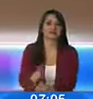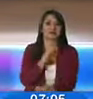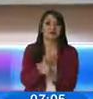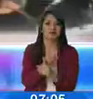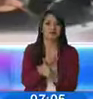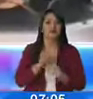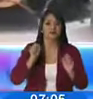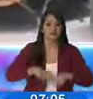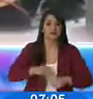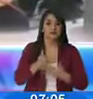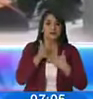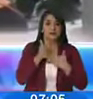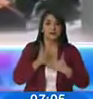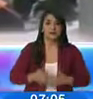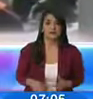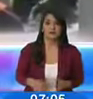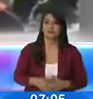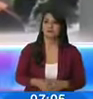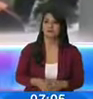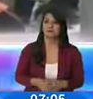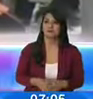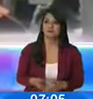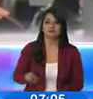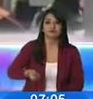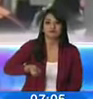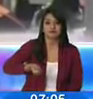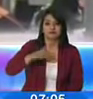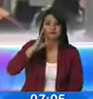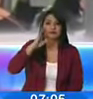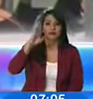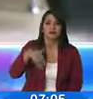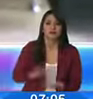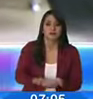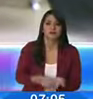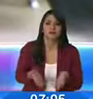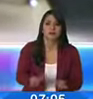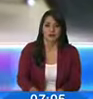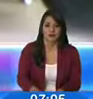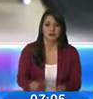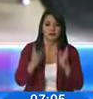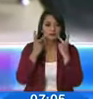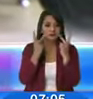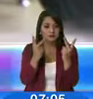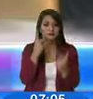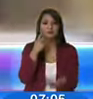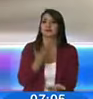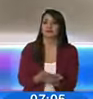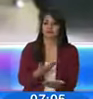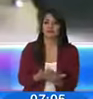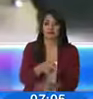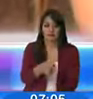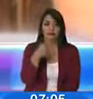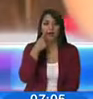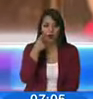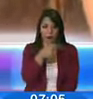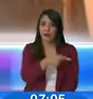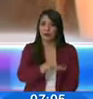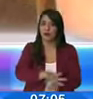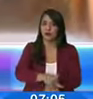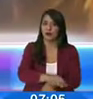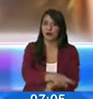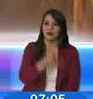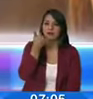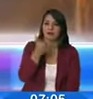se bajara del bus. En pocos minutos llegaron los agentes de la Policía Nacional, quienes constataron que el acusado portaba